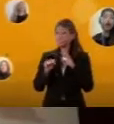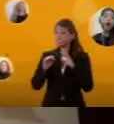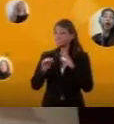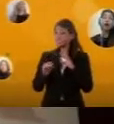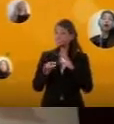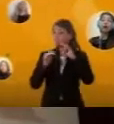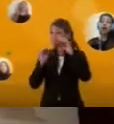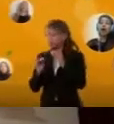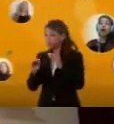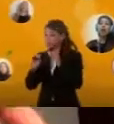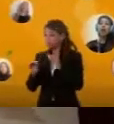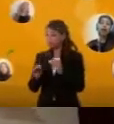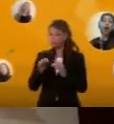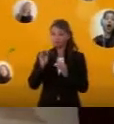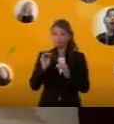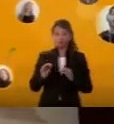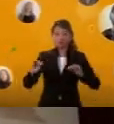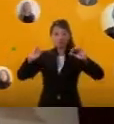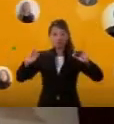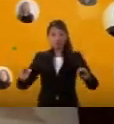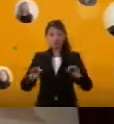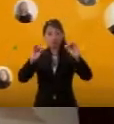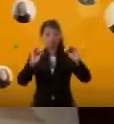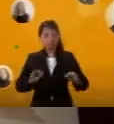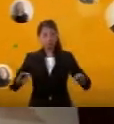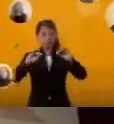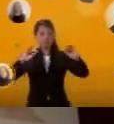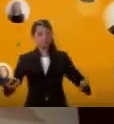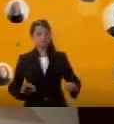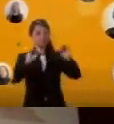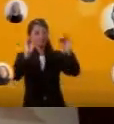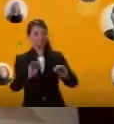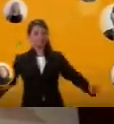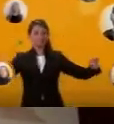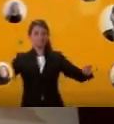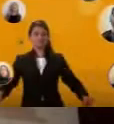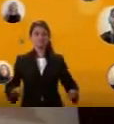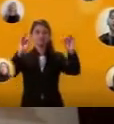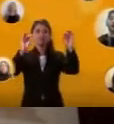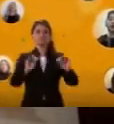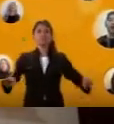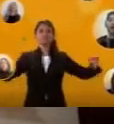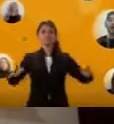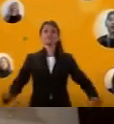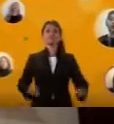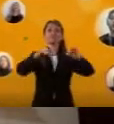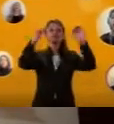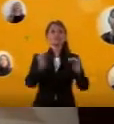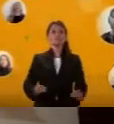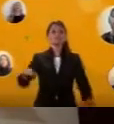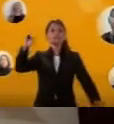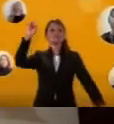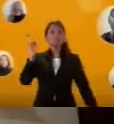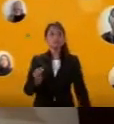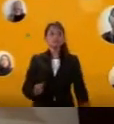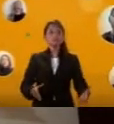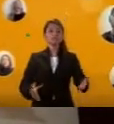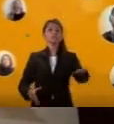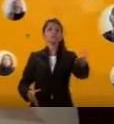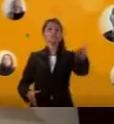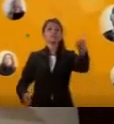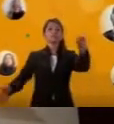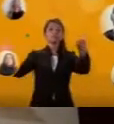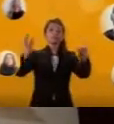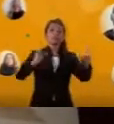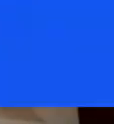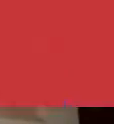de lunes a jueves a las 5 de la tarde, los viernes a las 5 y 30. Sintonícenlo, lo pueden sintonizar a través